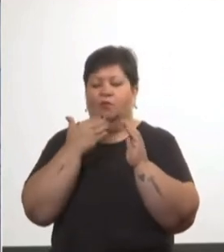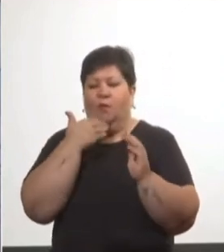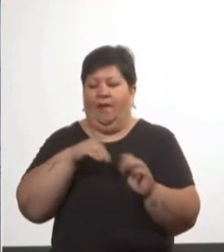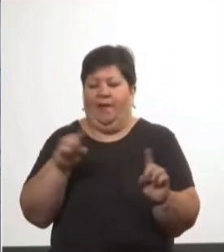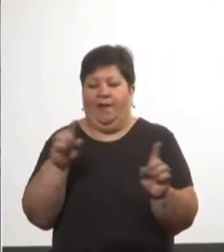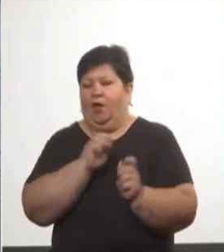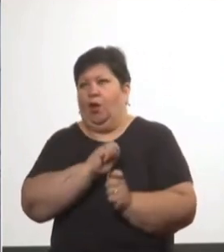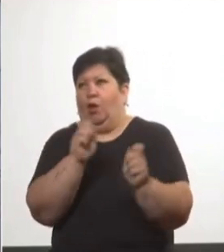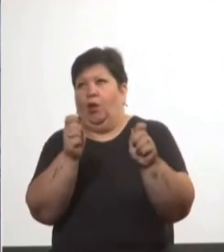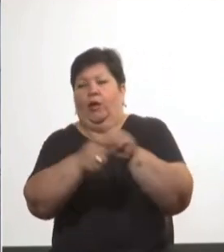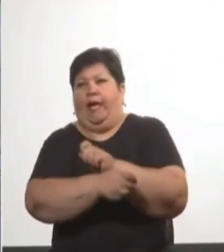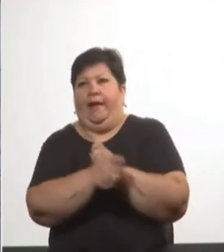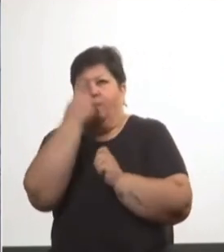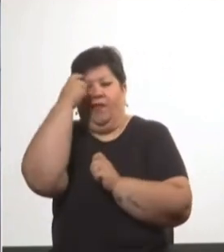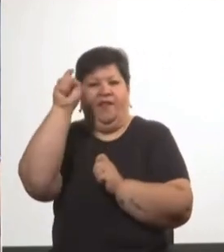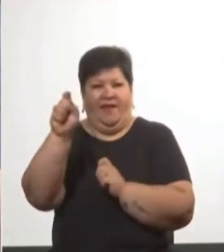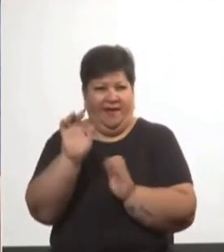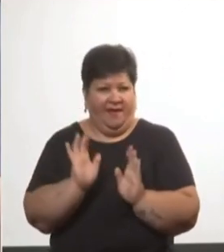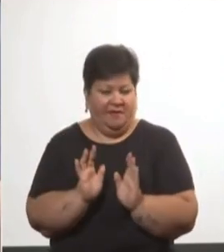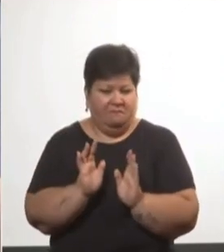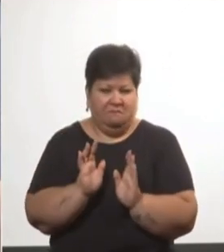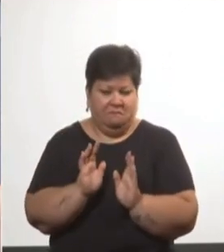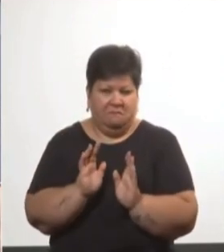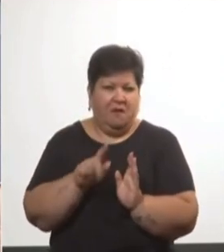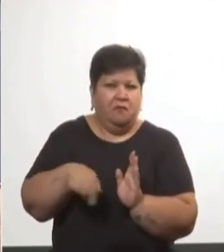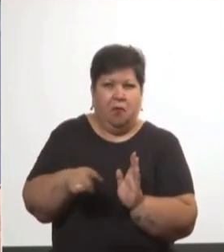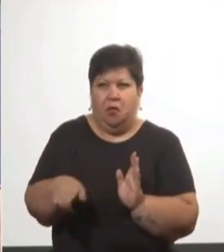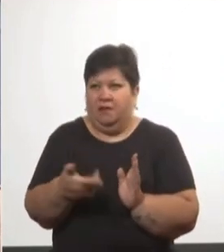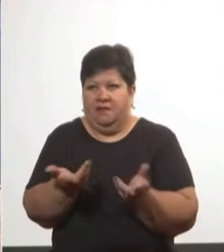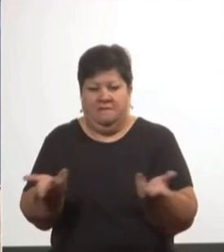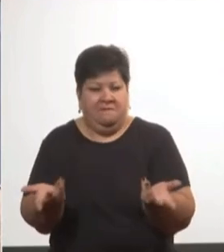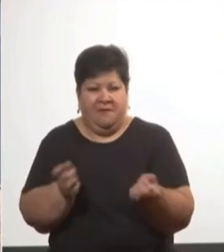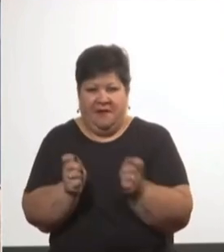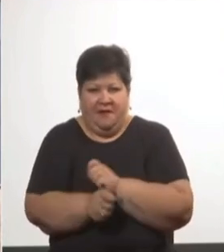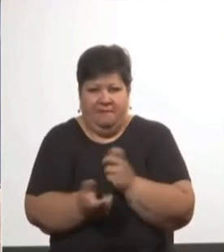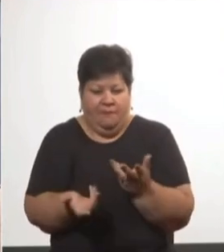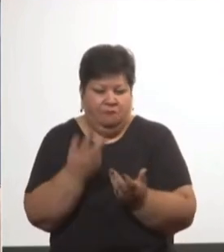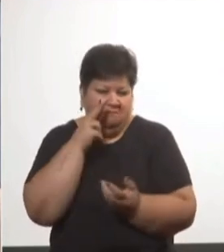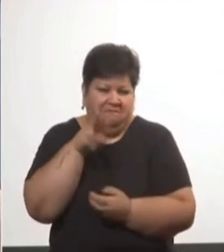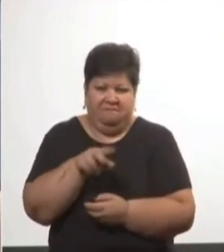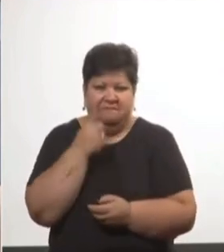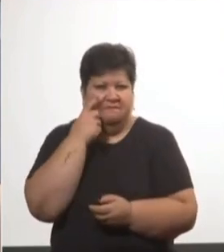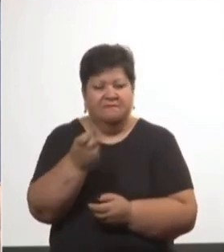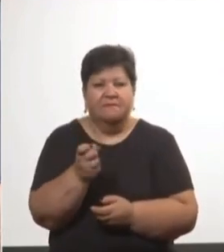de paradigma, ¿dónde está? No lo veo. Nosotros sí creemos